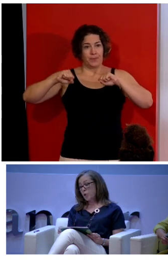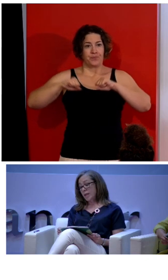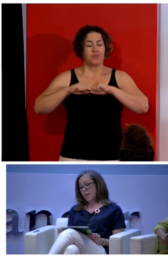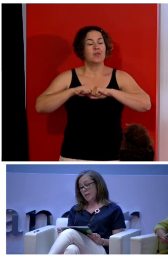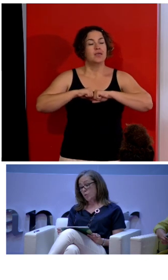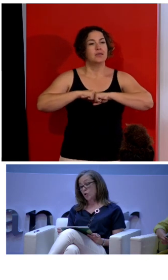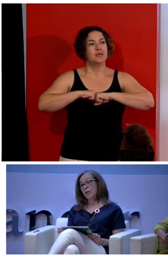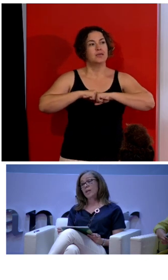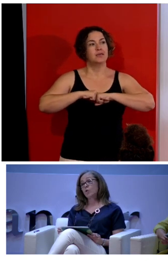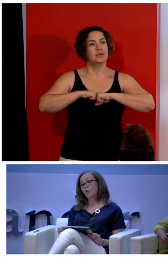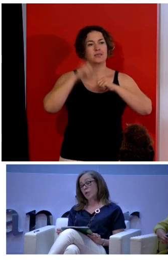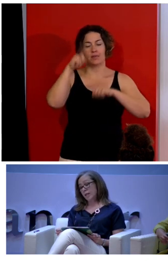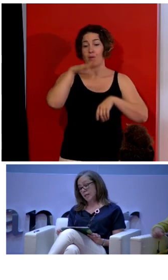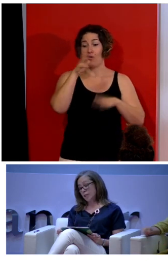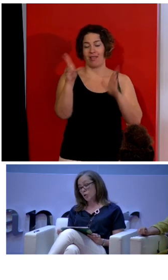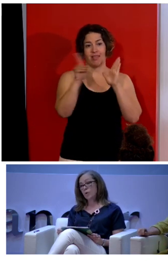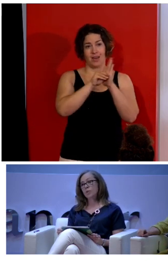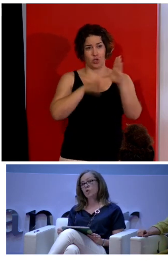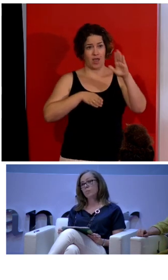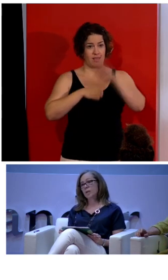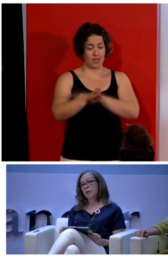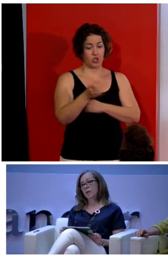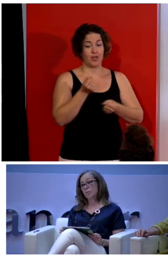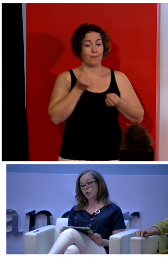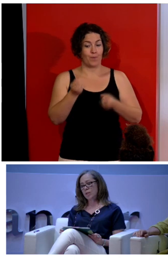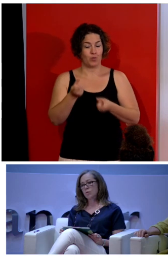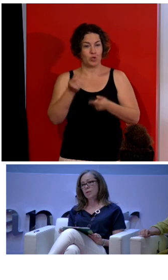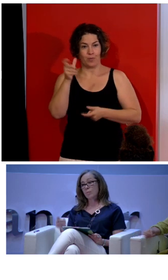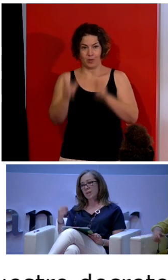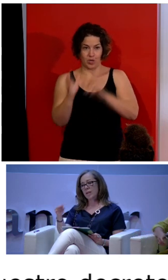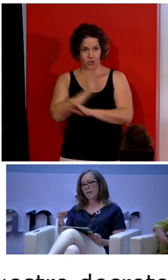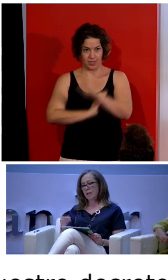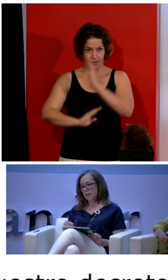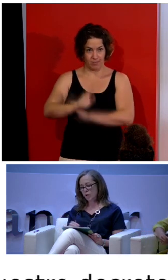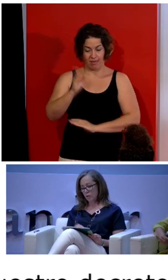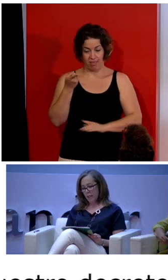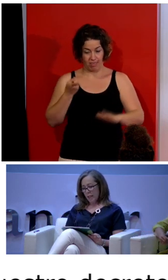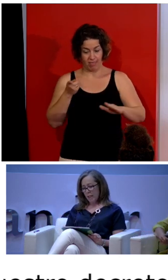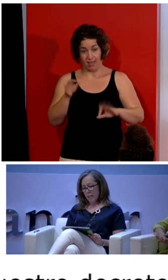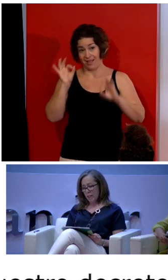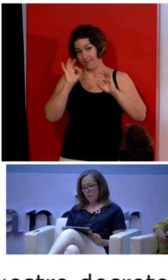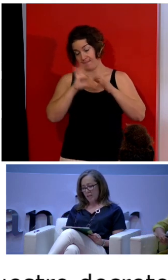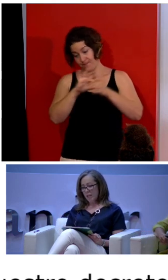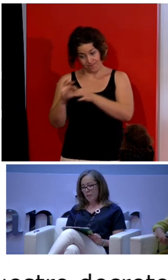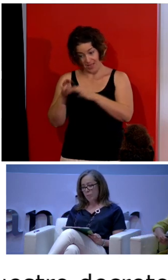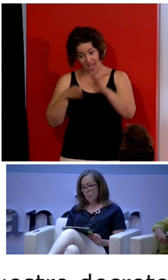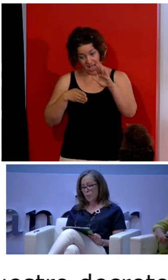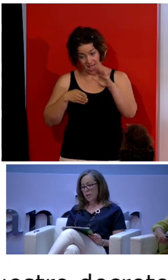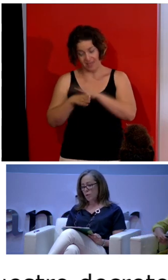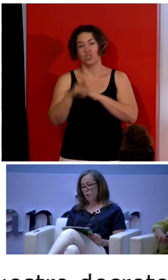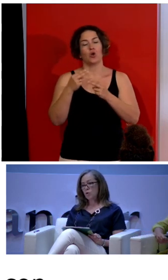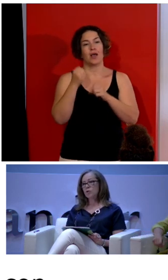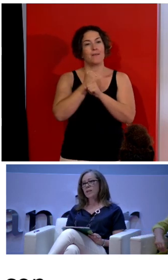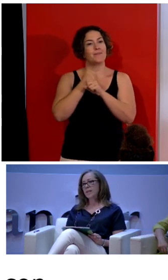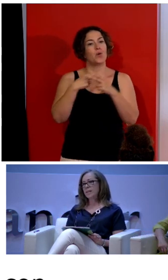también porque nuestro decreto de acceso y provisión para personas con discapacidad en el acceso en el empleo